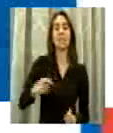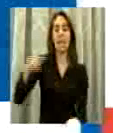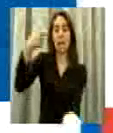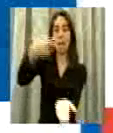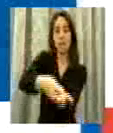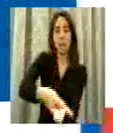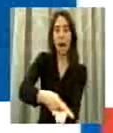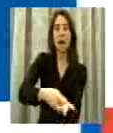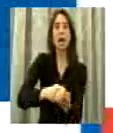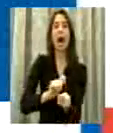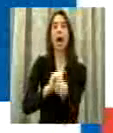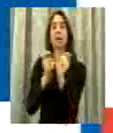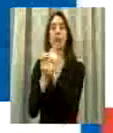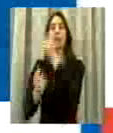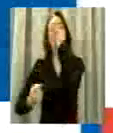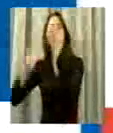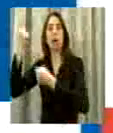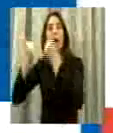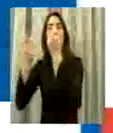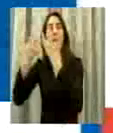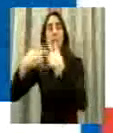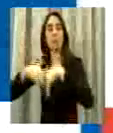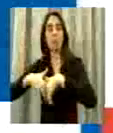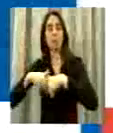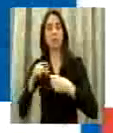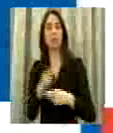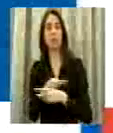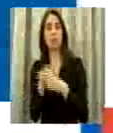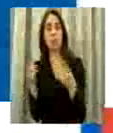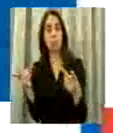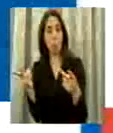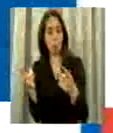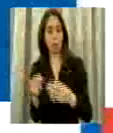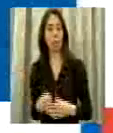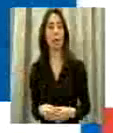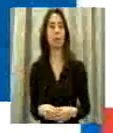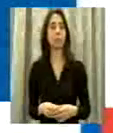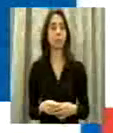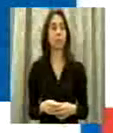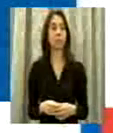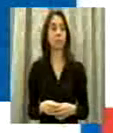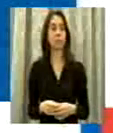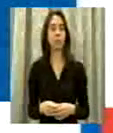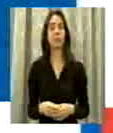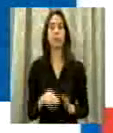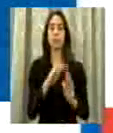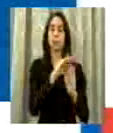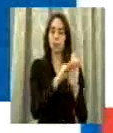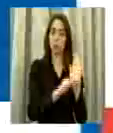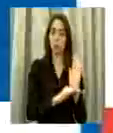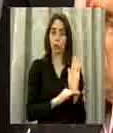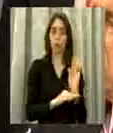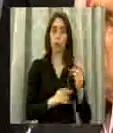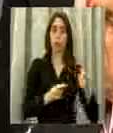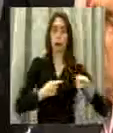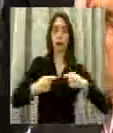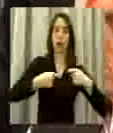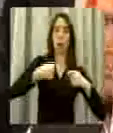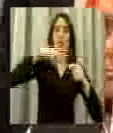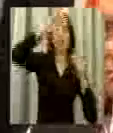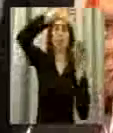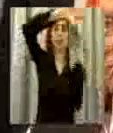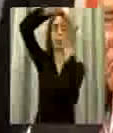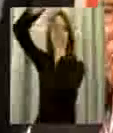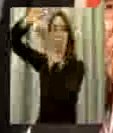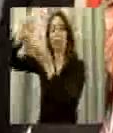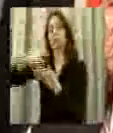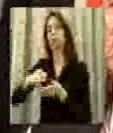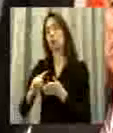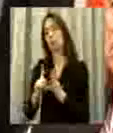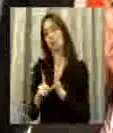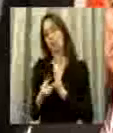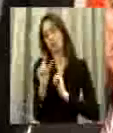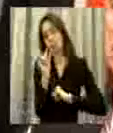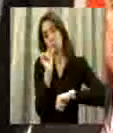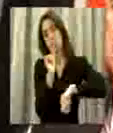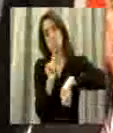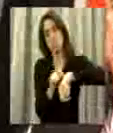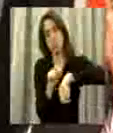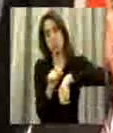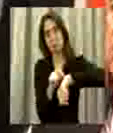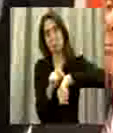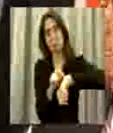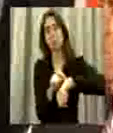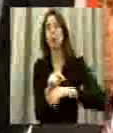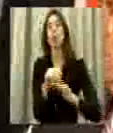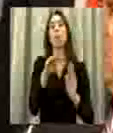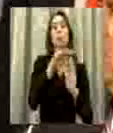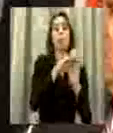gobiernos corporativos de empresas públicas. Y nuestro programa de comercio exterior. Me voy a demorar algunos minutos.